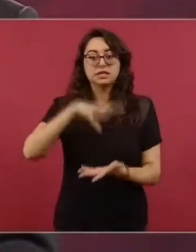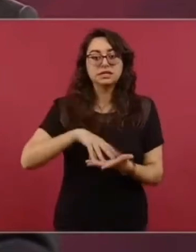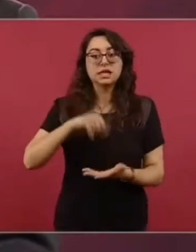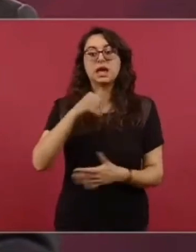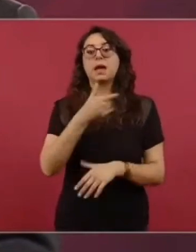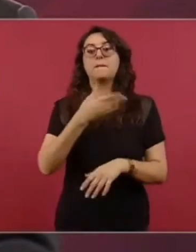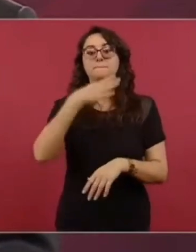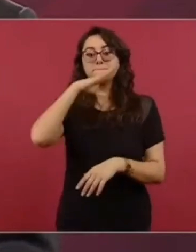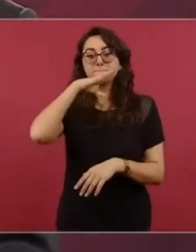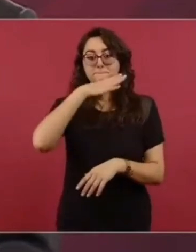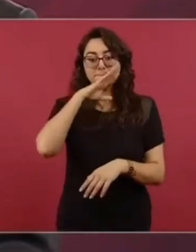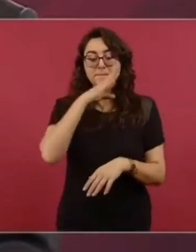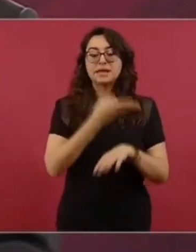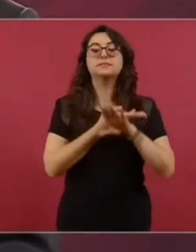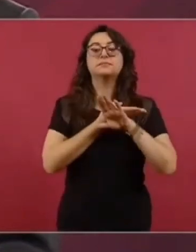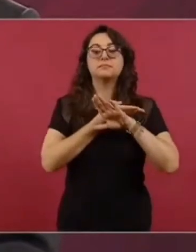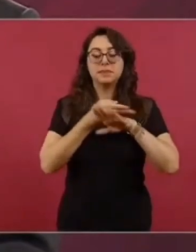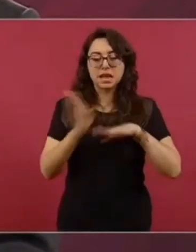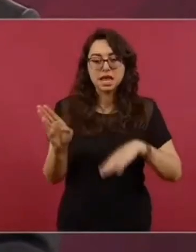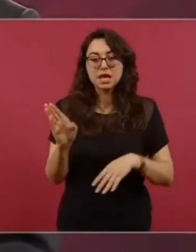sea maíz blanco.